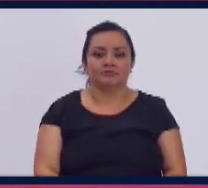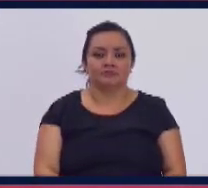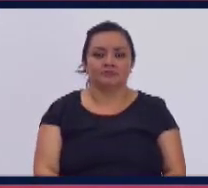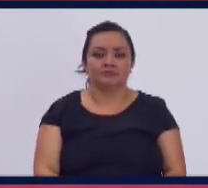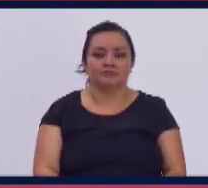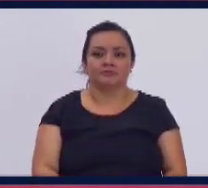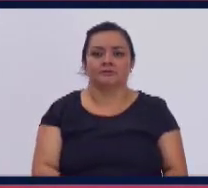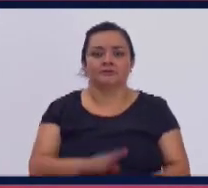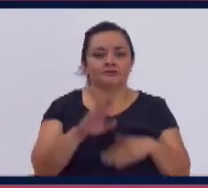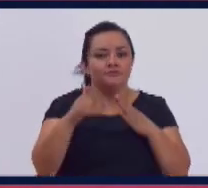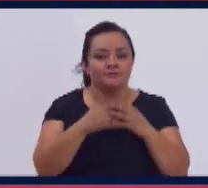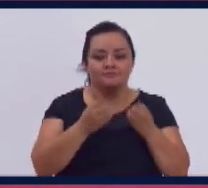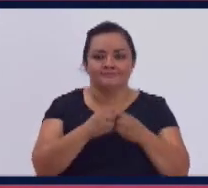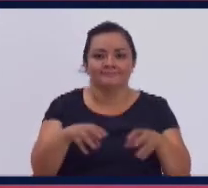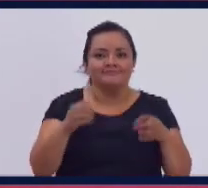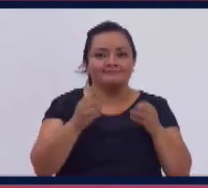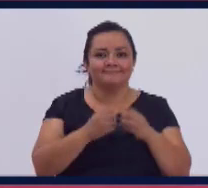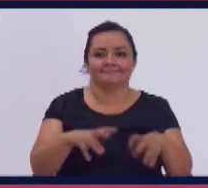Con todas las de perder.